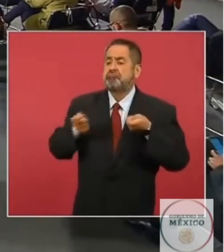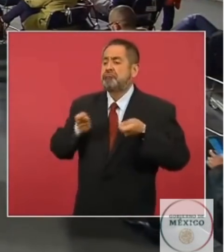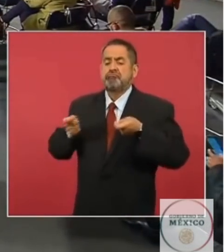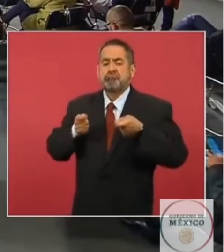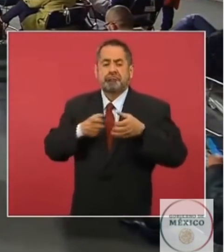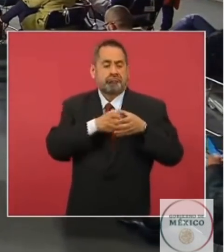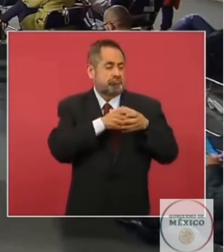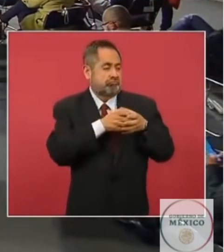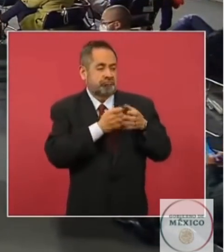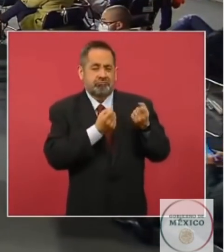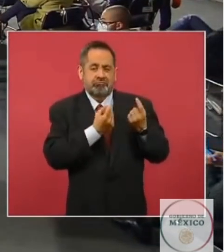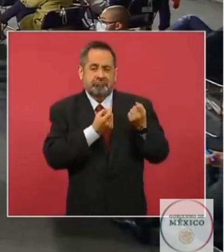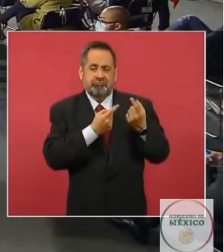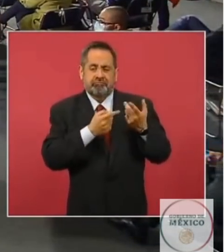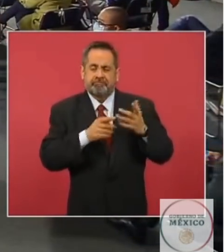no